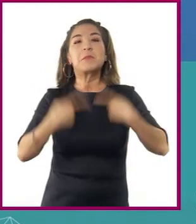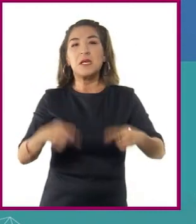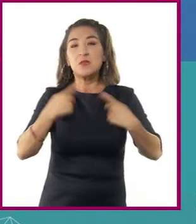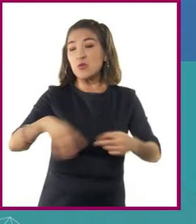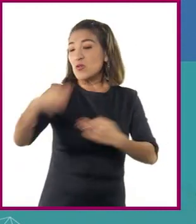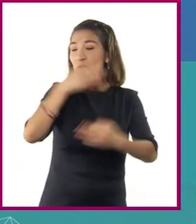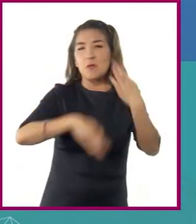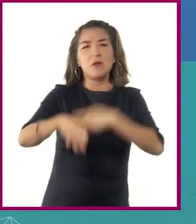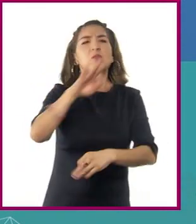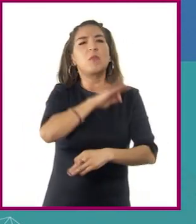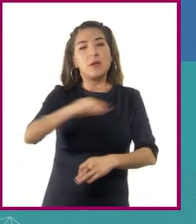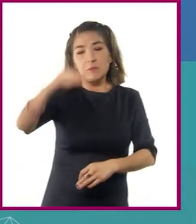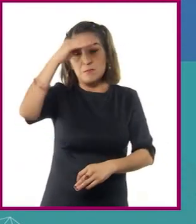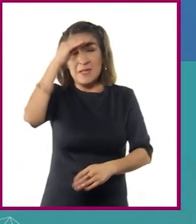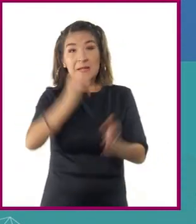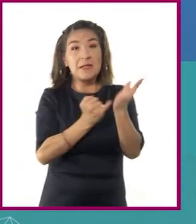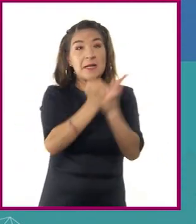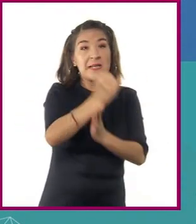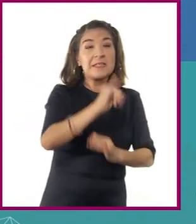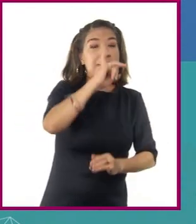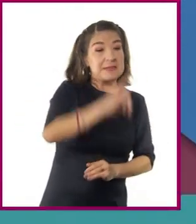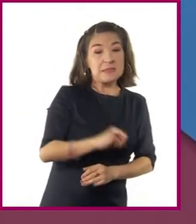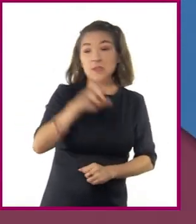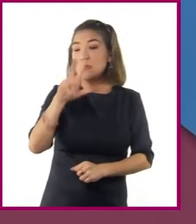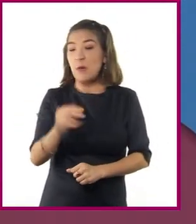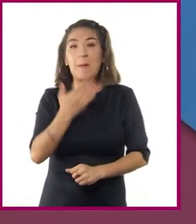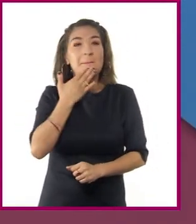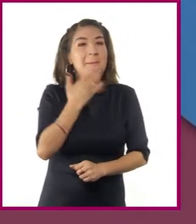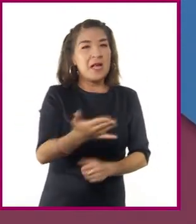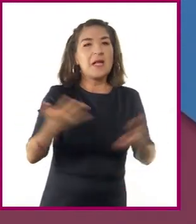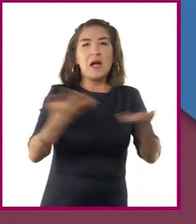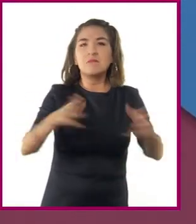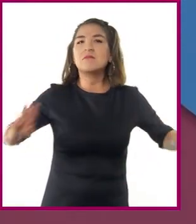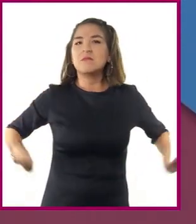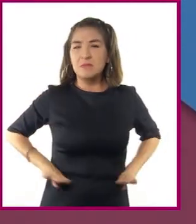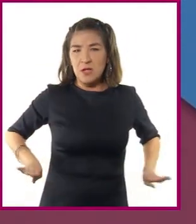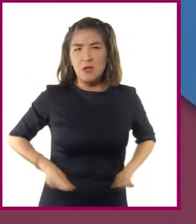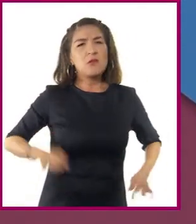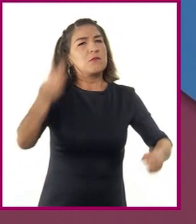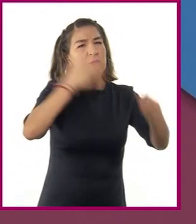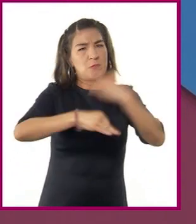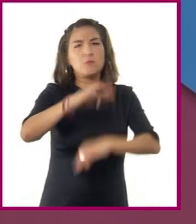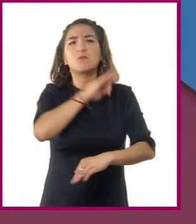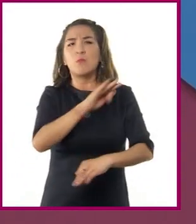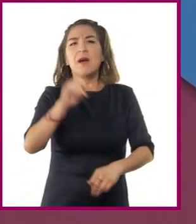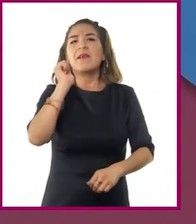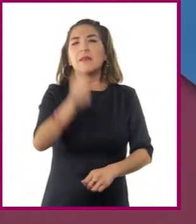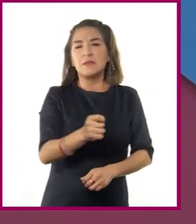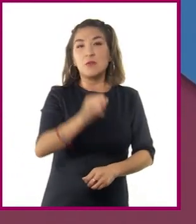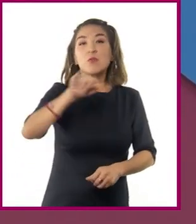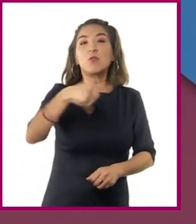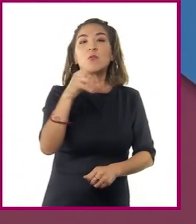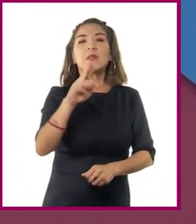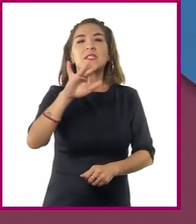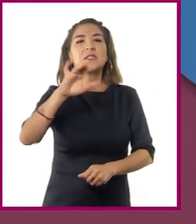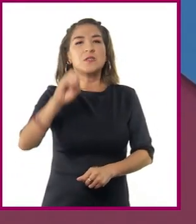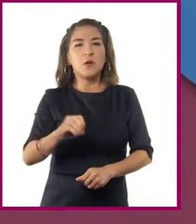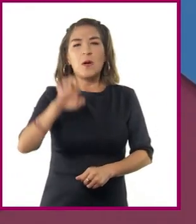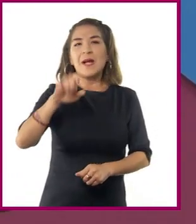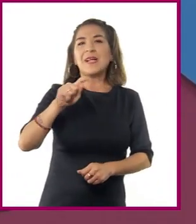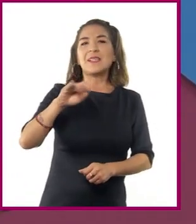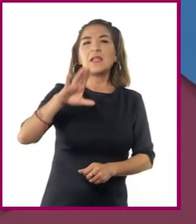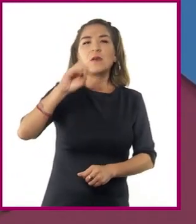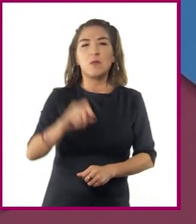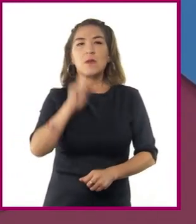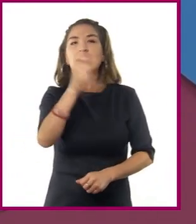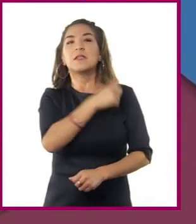la capacidad para elegir cómo actuar. Todas y todos podemos poner en práctica el juicio ético. Por lo tanto,